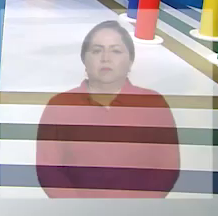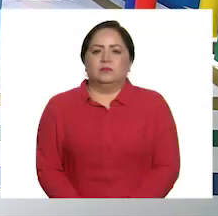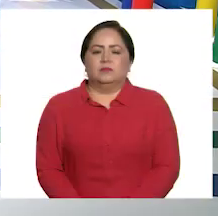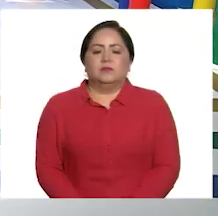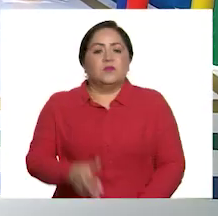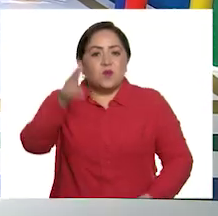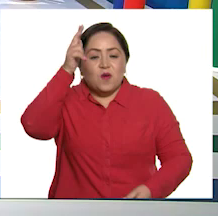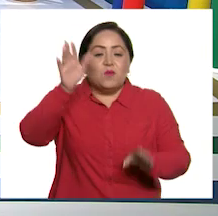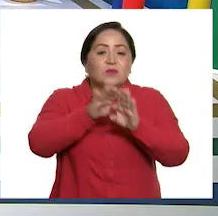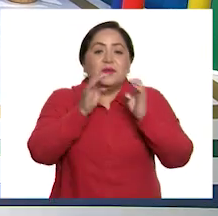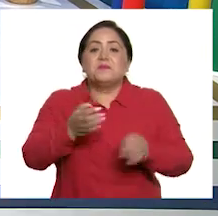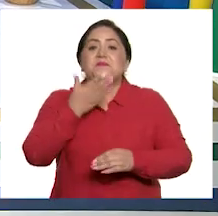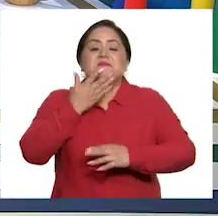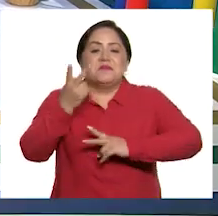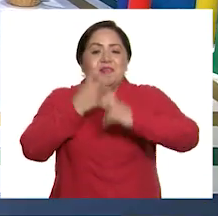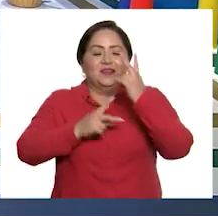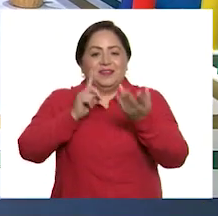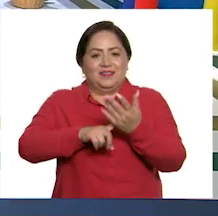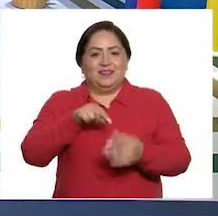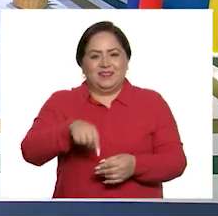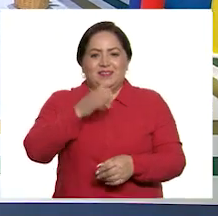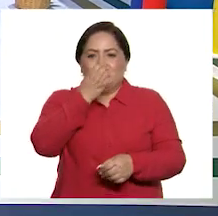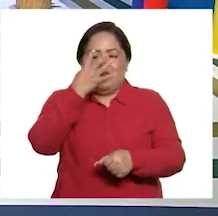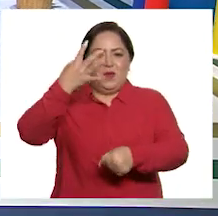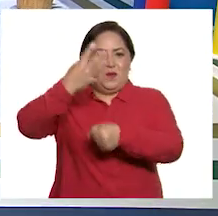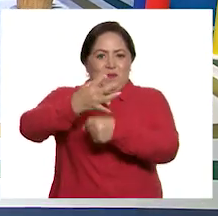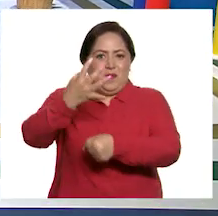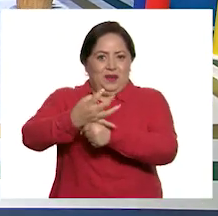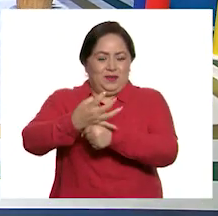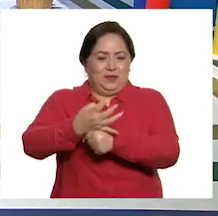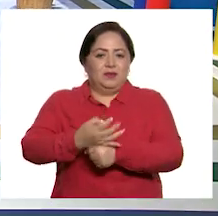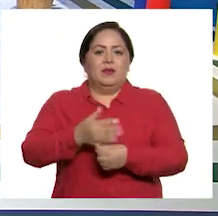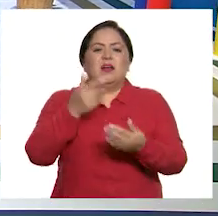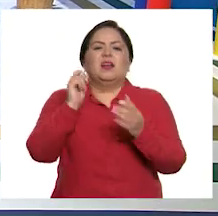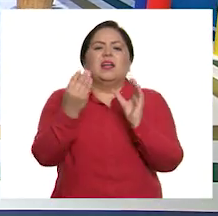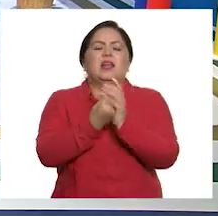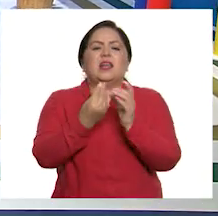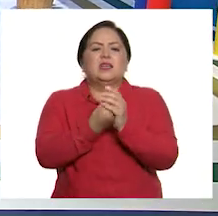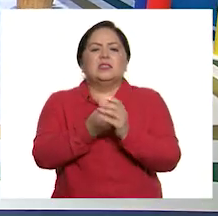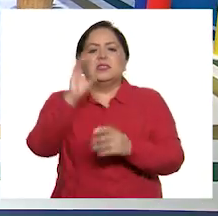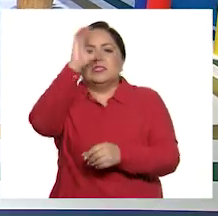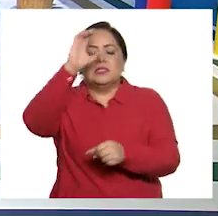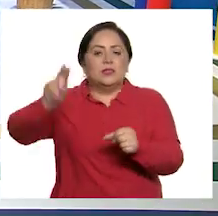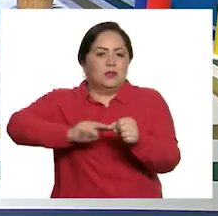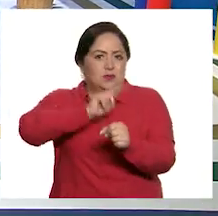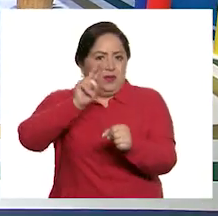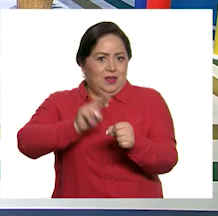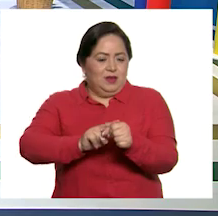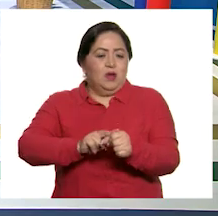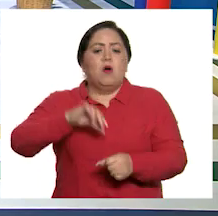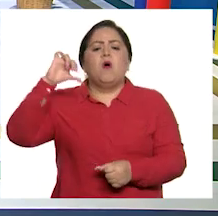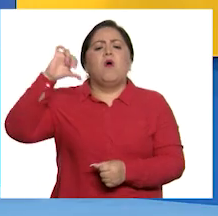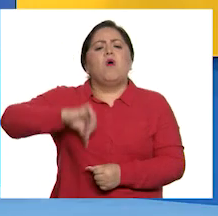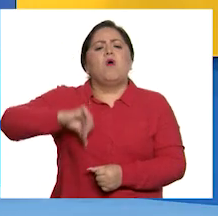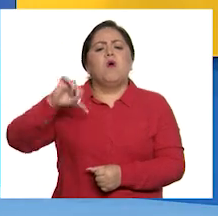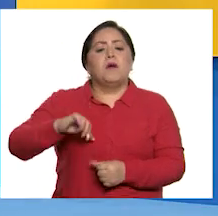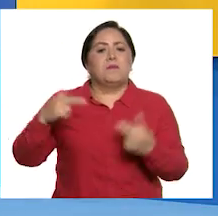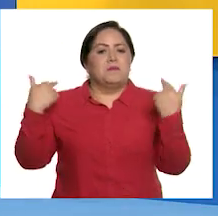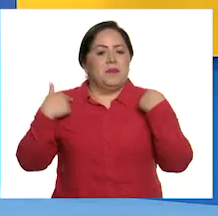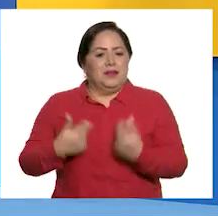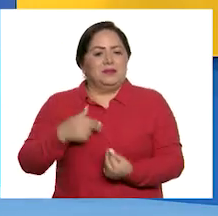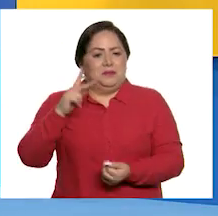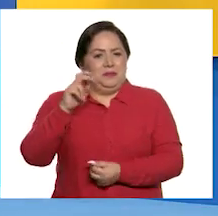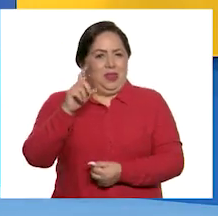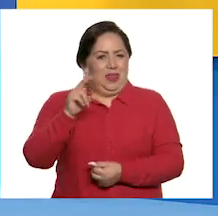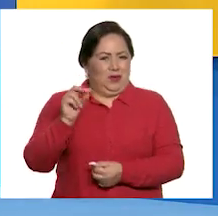Hola, ¿cómo están? Bienvenidas y bienvenidos estudiantes de cuarto grado de primaria a su clase de Ciencias Naturales. Hoy, el maestro Pedro,